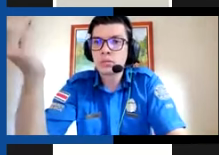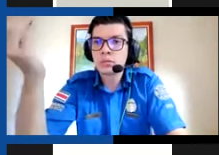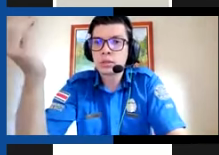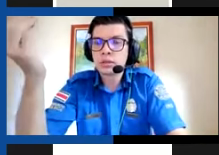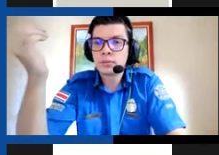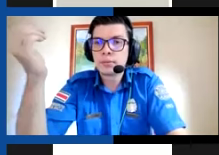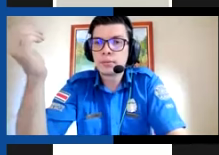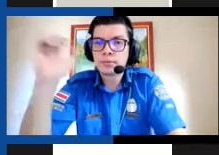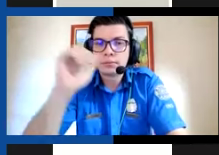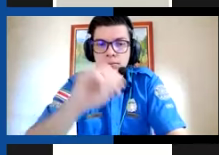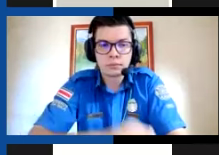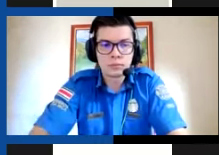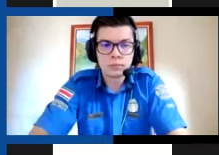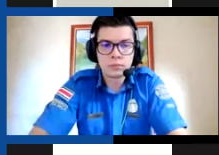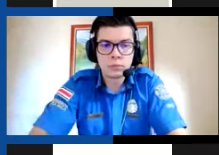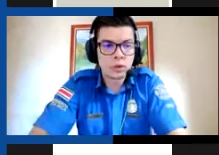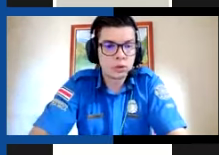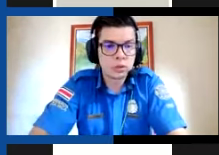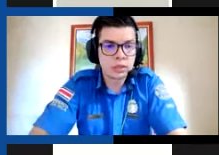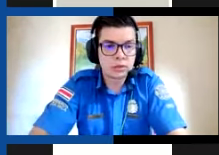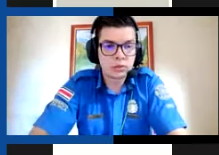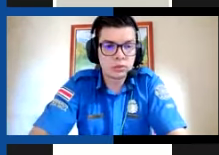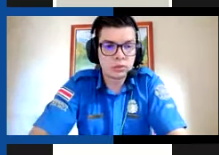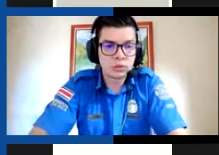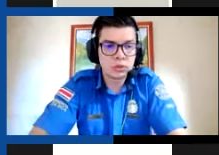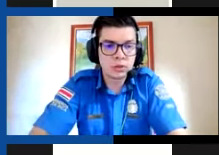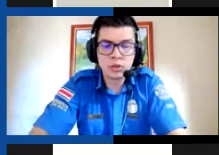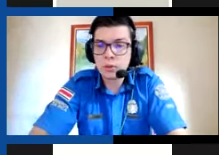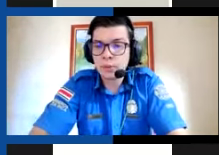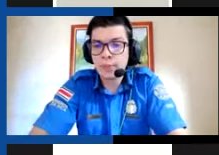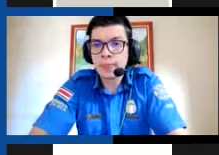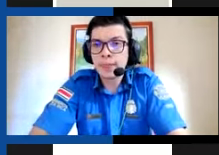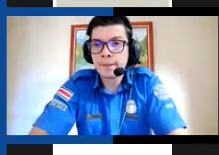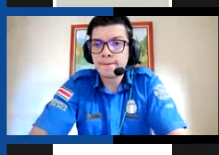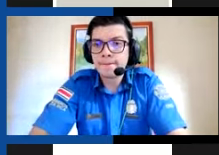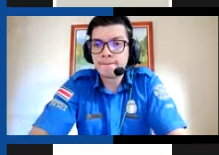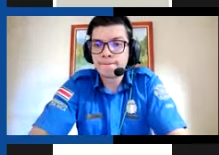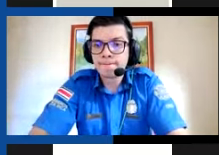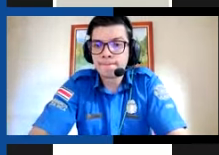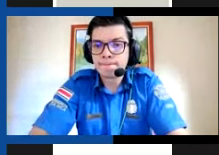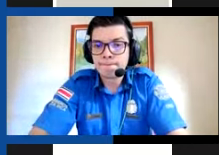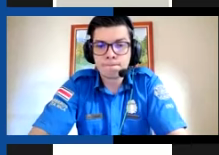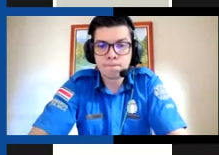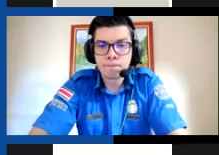vayan seguras. Para contestar su respuesta, don Jimmy.